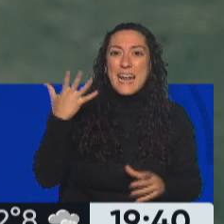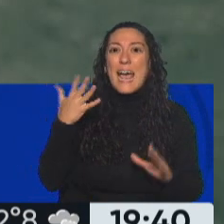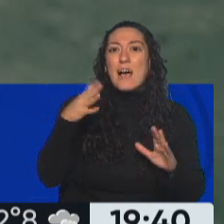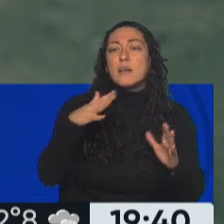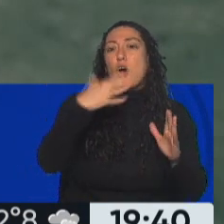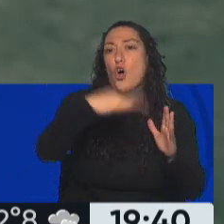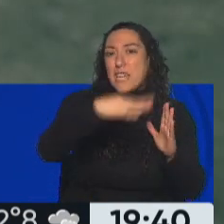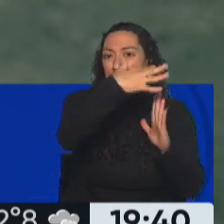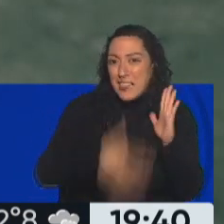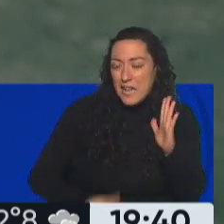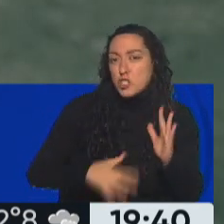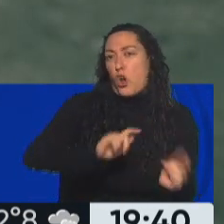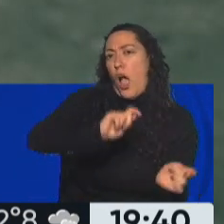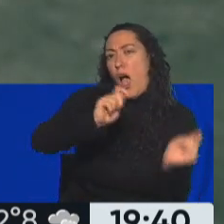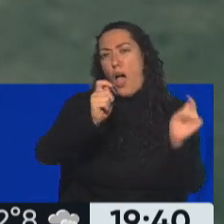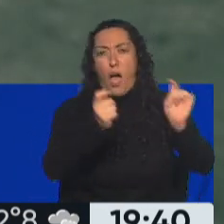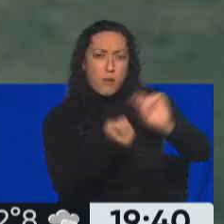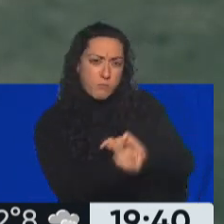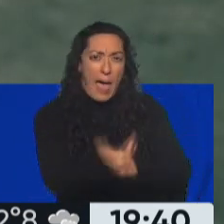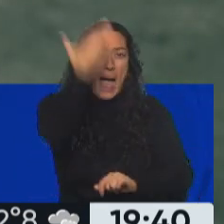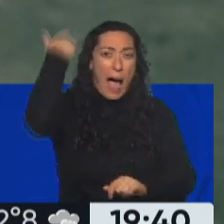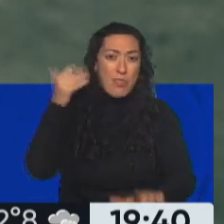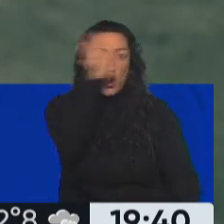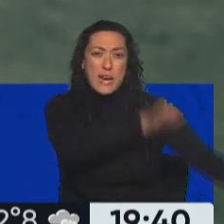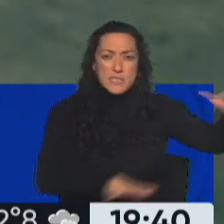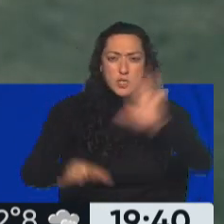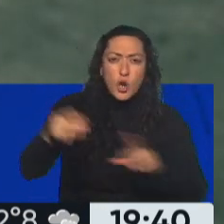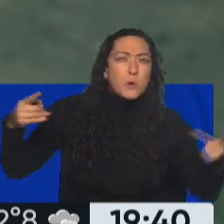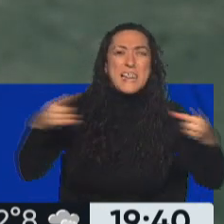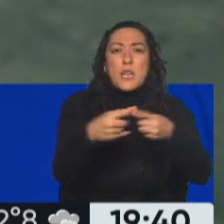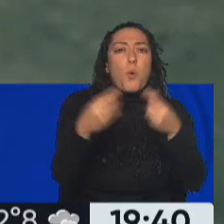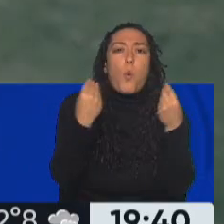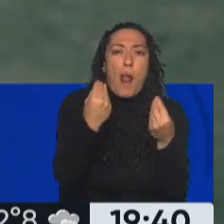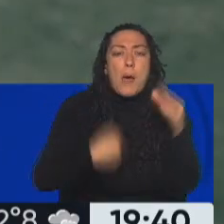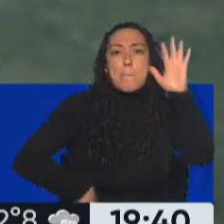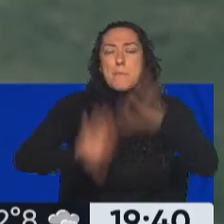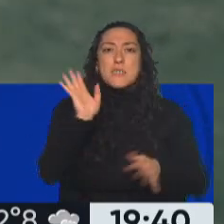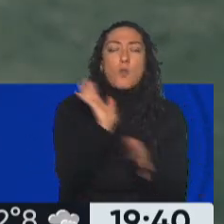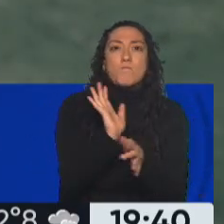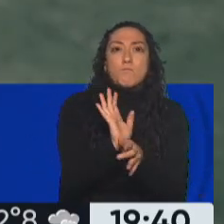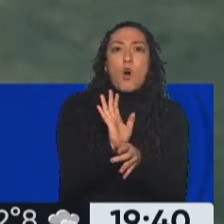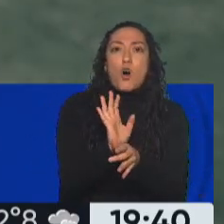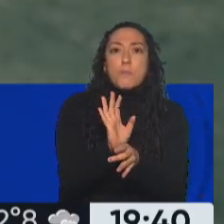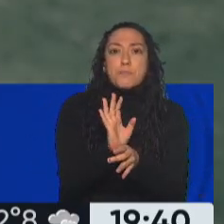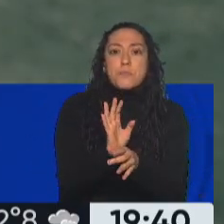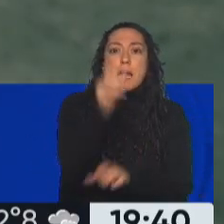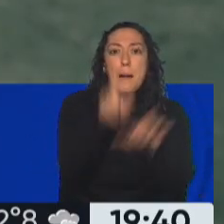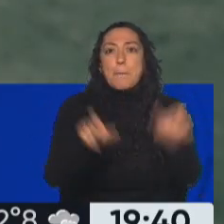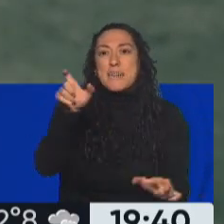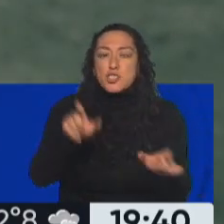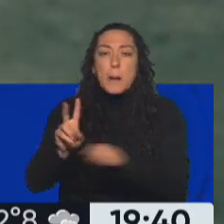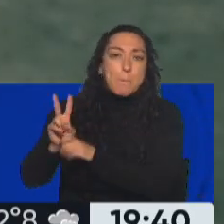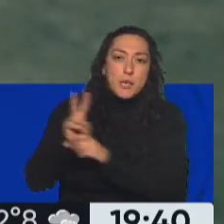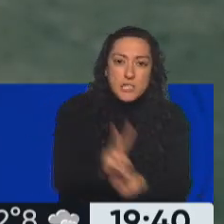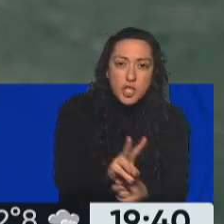mutar. Una organización que había sido pensada esencialmente como un escudo para proteger el reino de los hombres, se